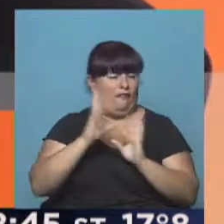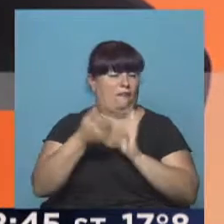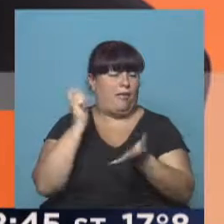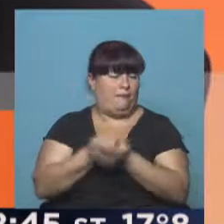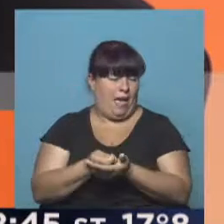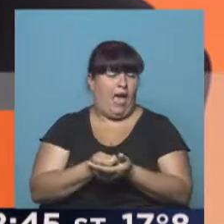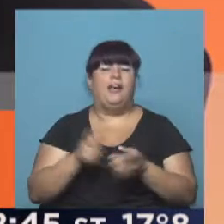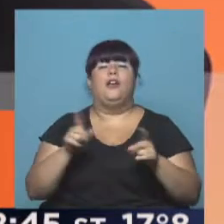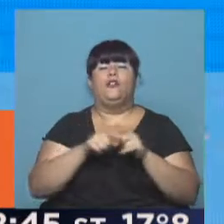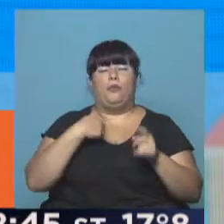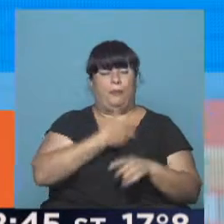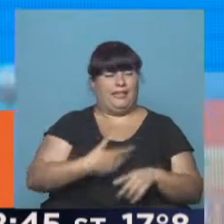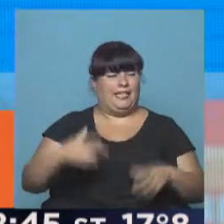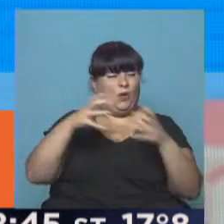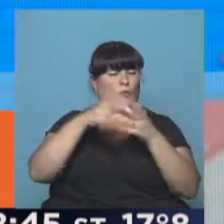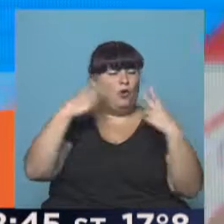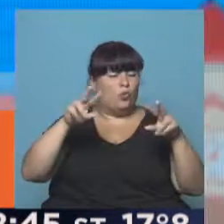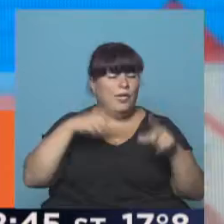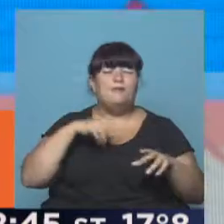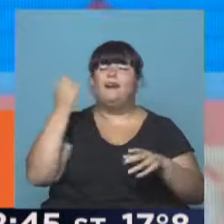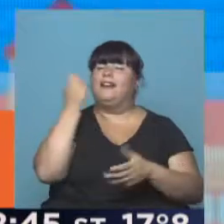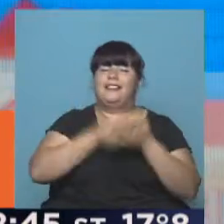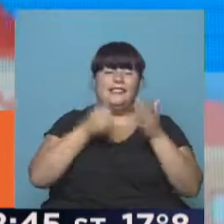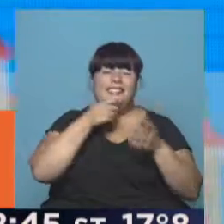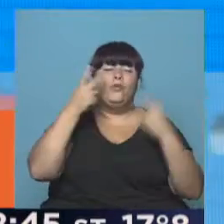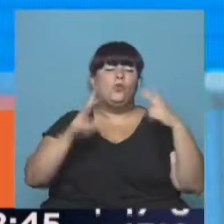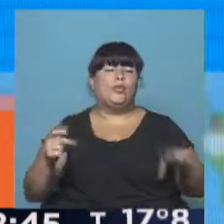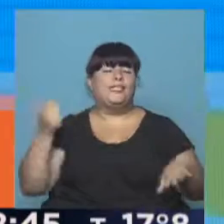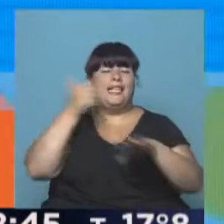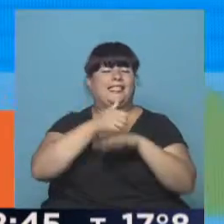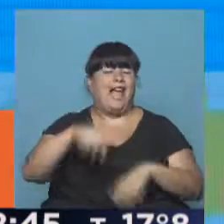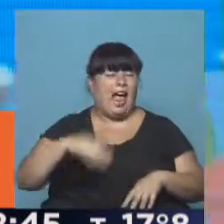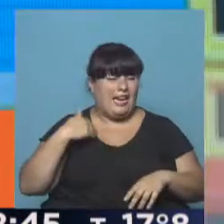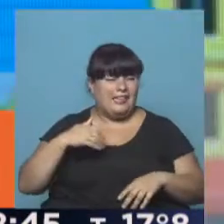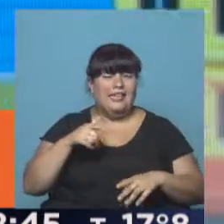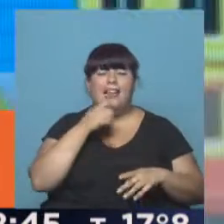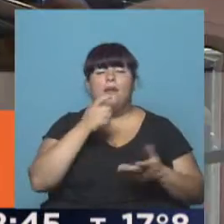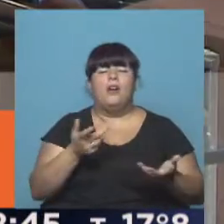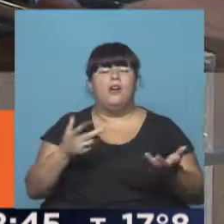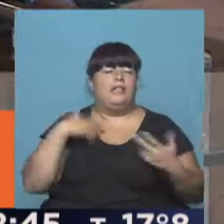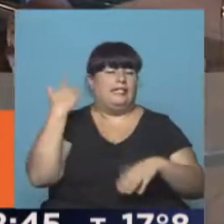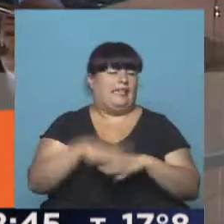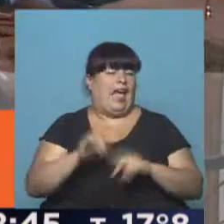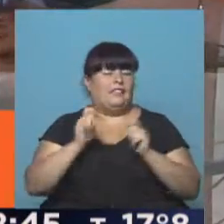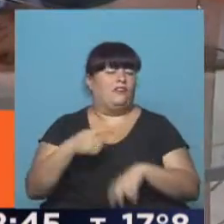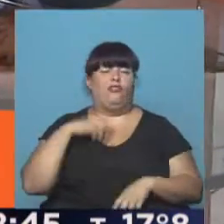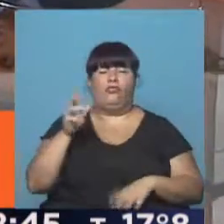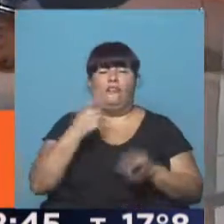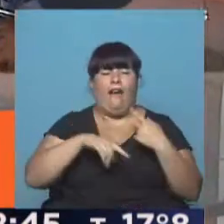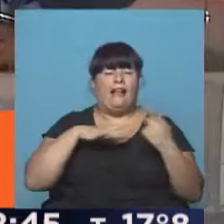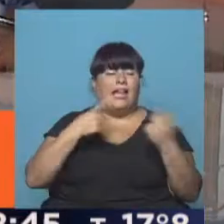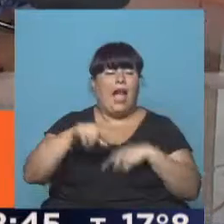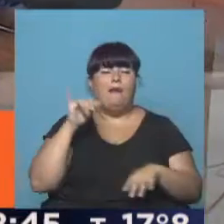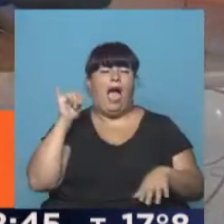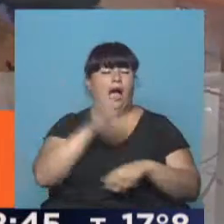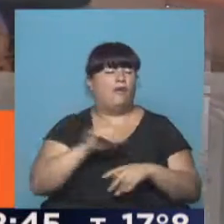pago y como presidente del ente de turismo te digo que uno de los grandes desafíos cuando un turista llega al país es bueno me tomo un taxi no cambie plata en el